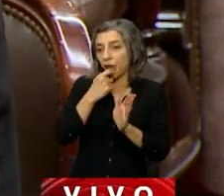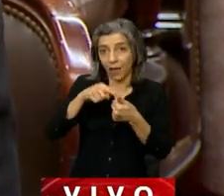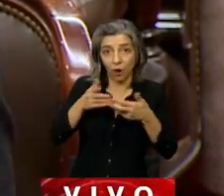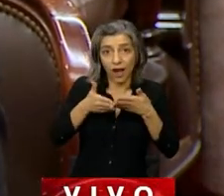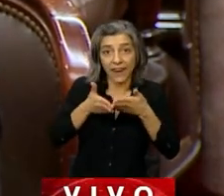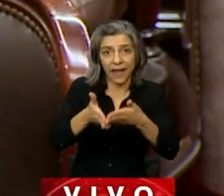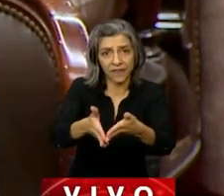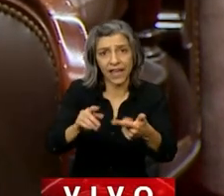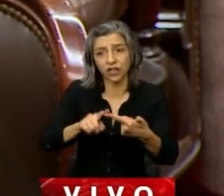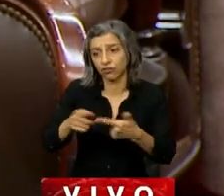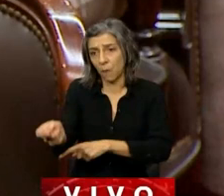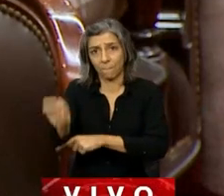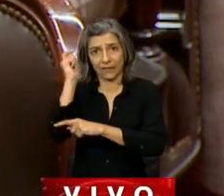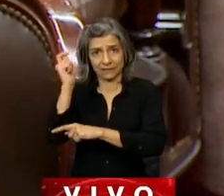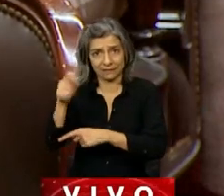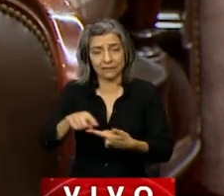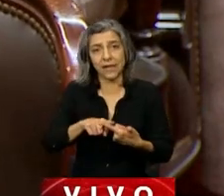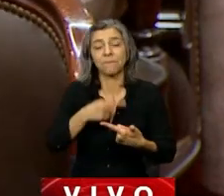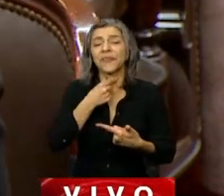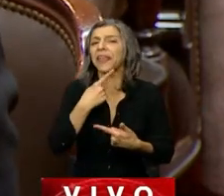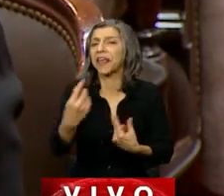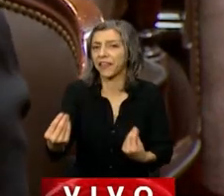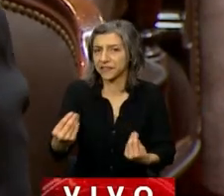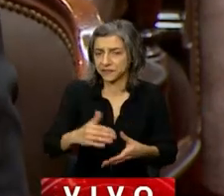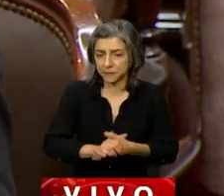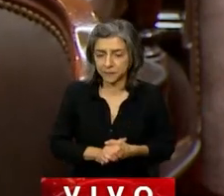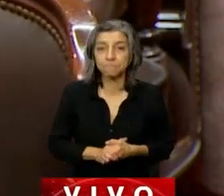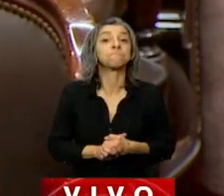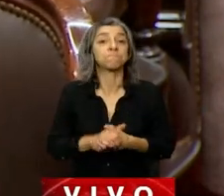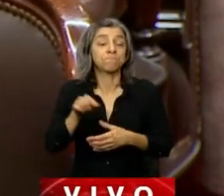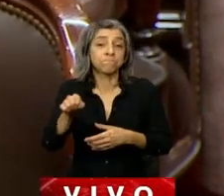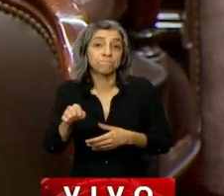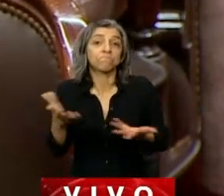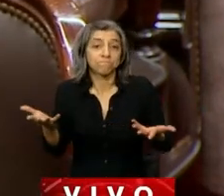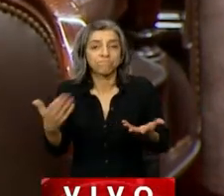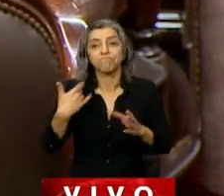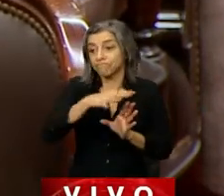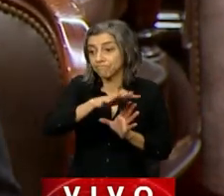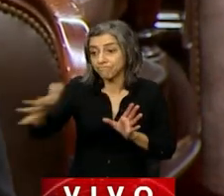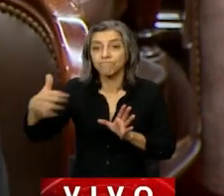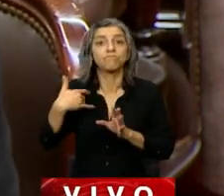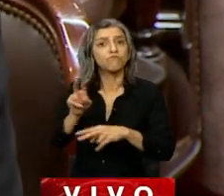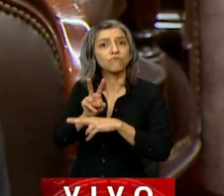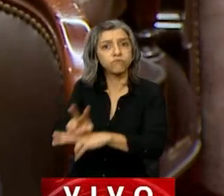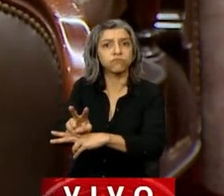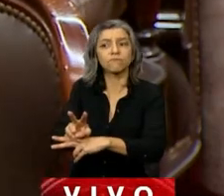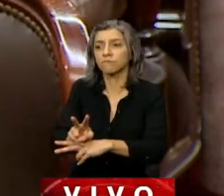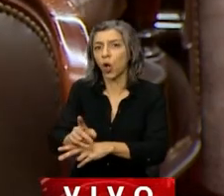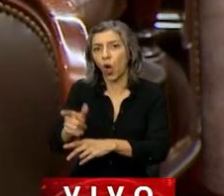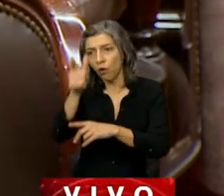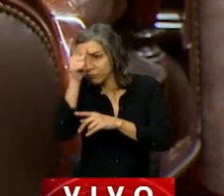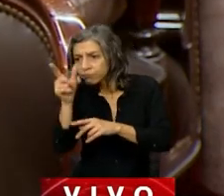navegación y la libertad de pesca. ¿Qué significa esto? Esto limita las actividades de vigilancia y control en el